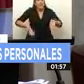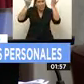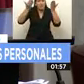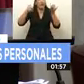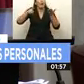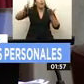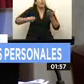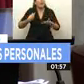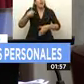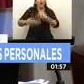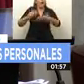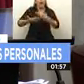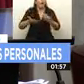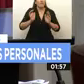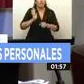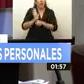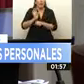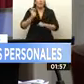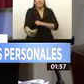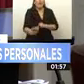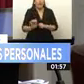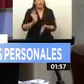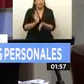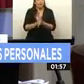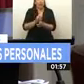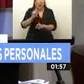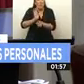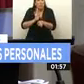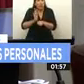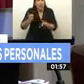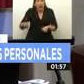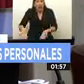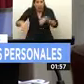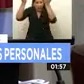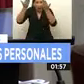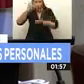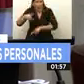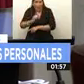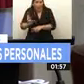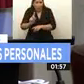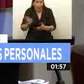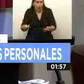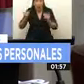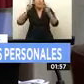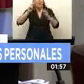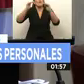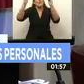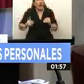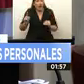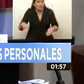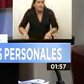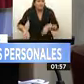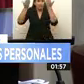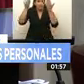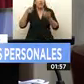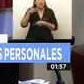frenar el proceso y a mantener o aumentar la inflación Este es el perón que le habla al parlamento argentino cuando presenta el modelo